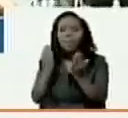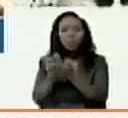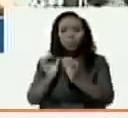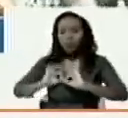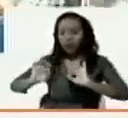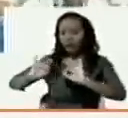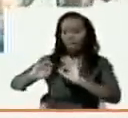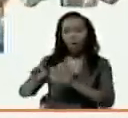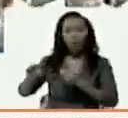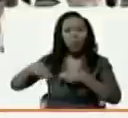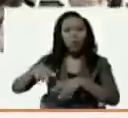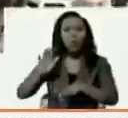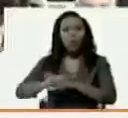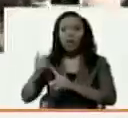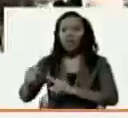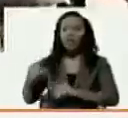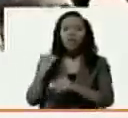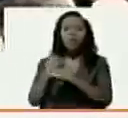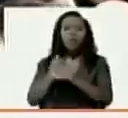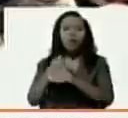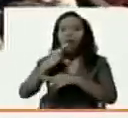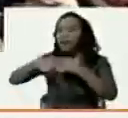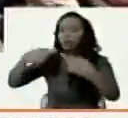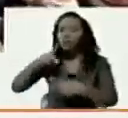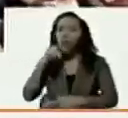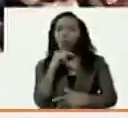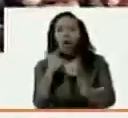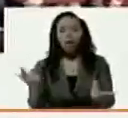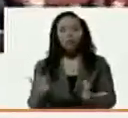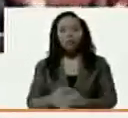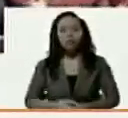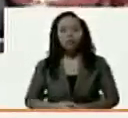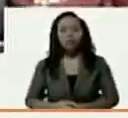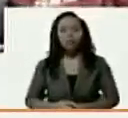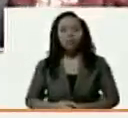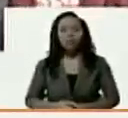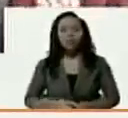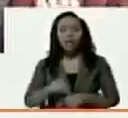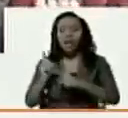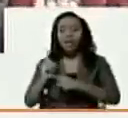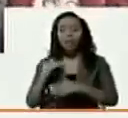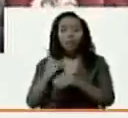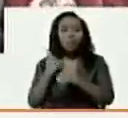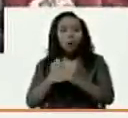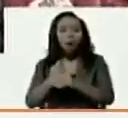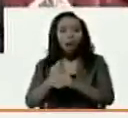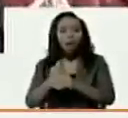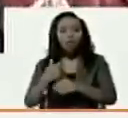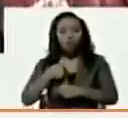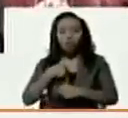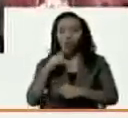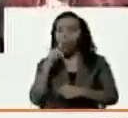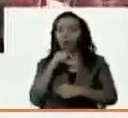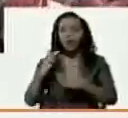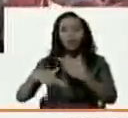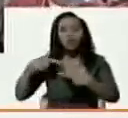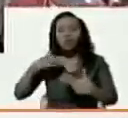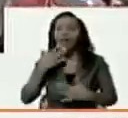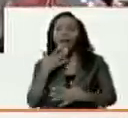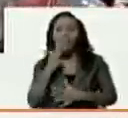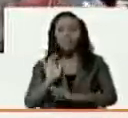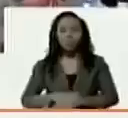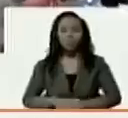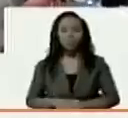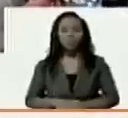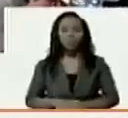Sería contrarrevolucionario, absolutamente contrarrevolucionario. Ah, pero así lo dice. quienes